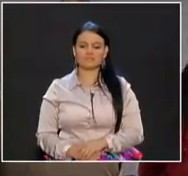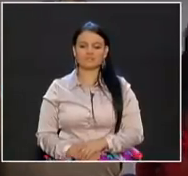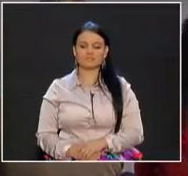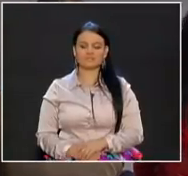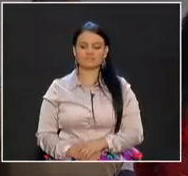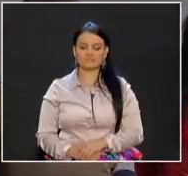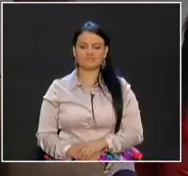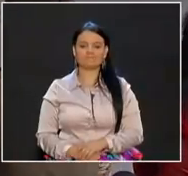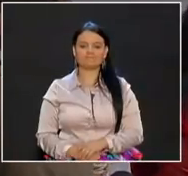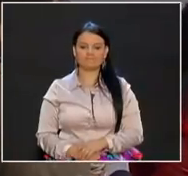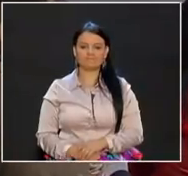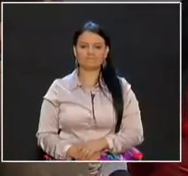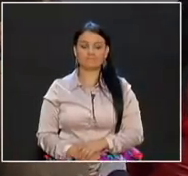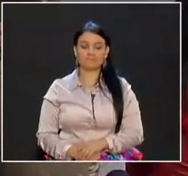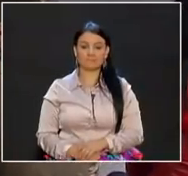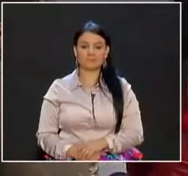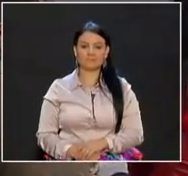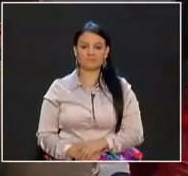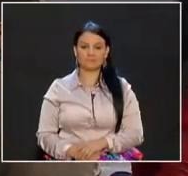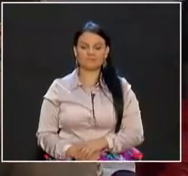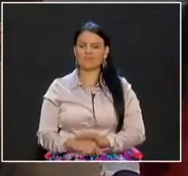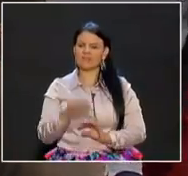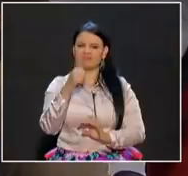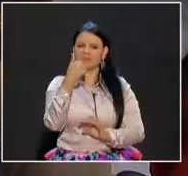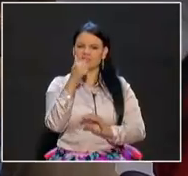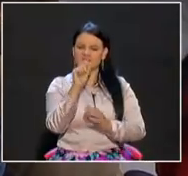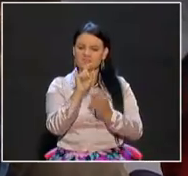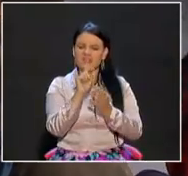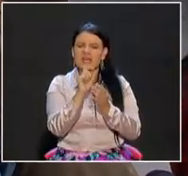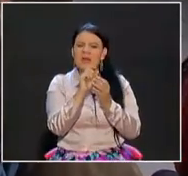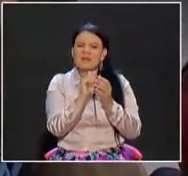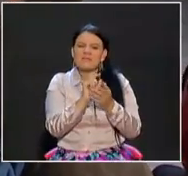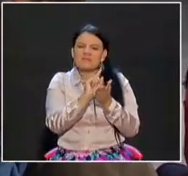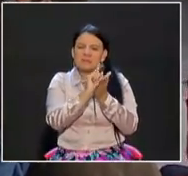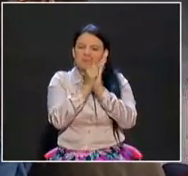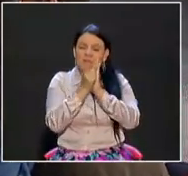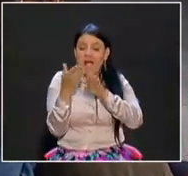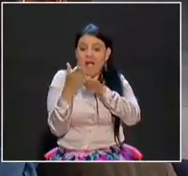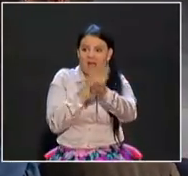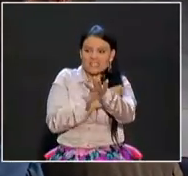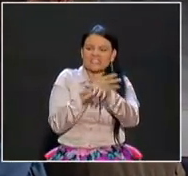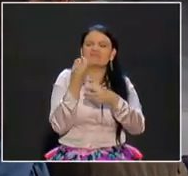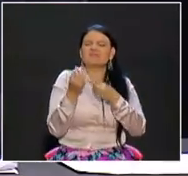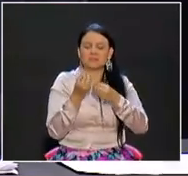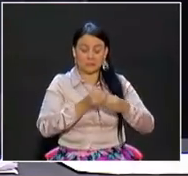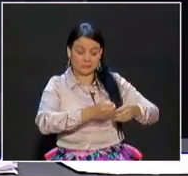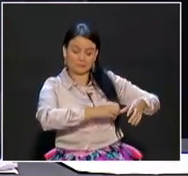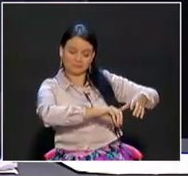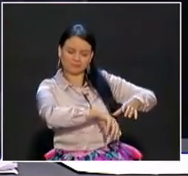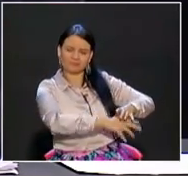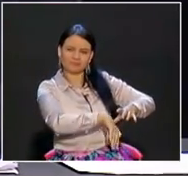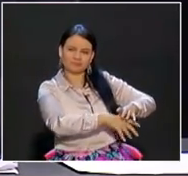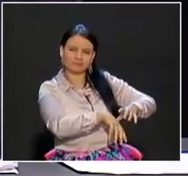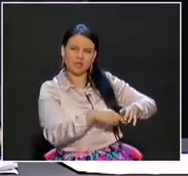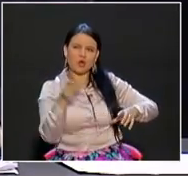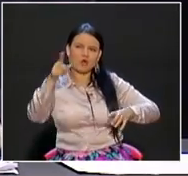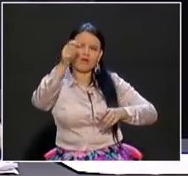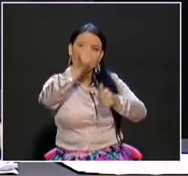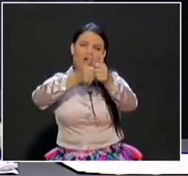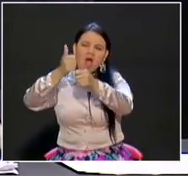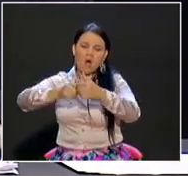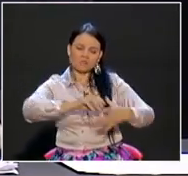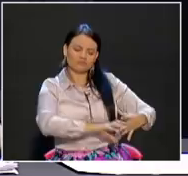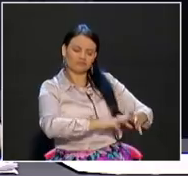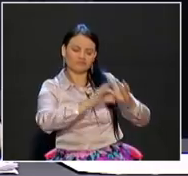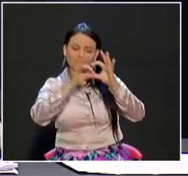diez minutos antes de entrar al aire de tuvimos un sorteo con ellos para saber en qué lugar se iban a ubicar vamos